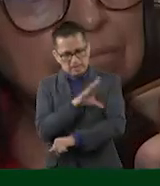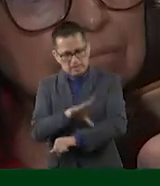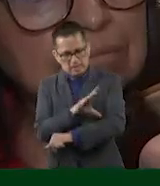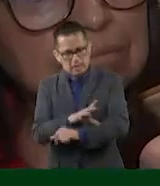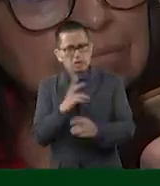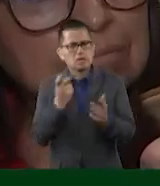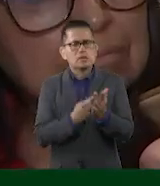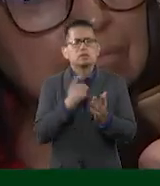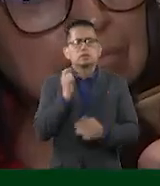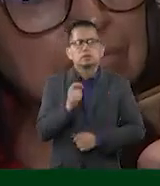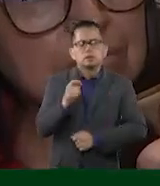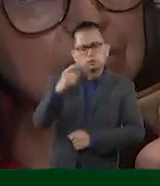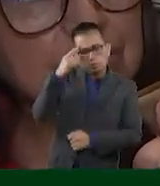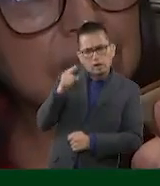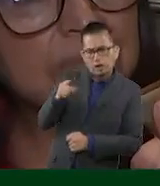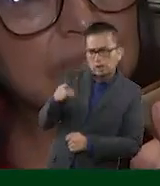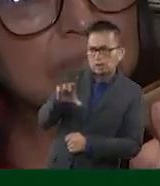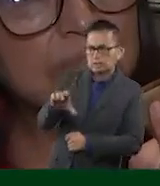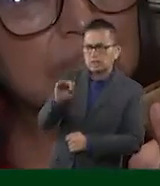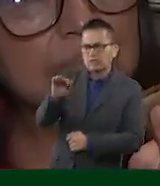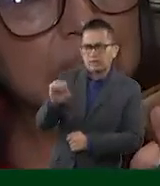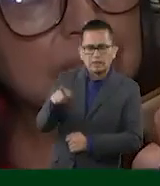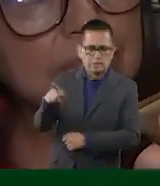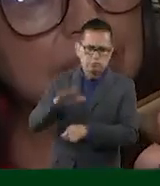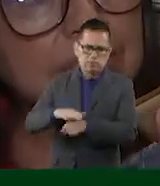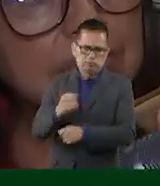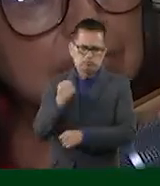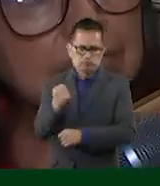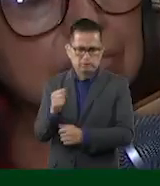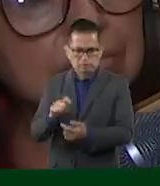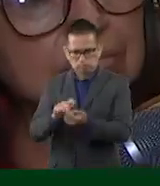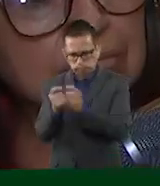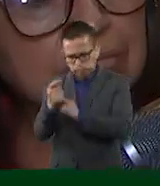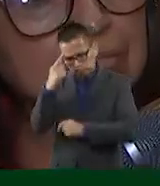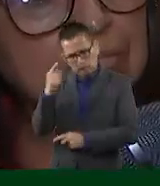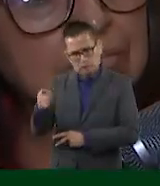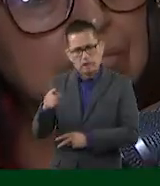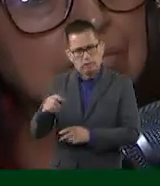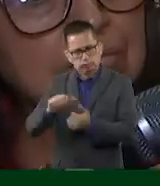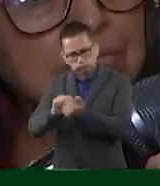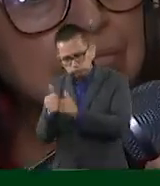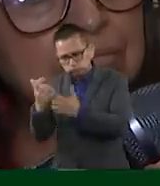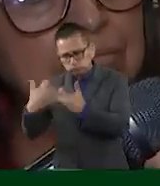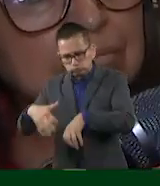particularmente la fortaleza a la CFE para la producción de energía.